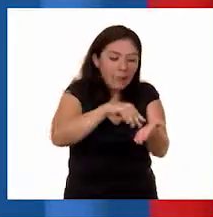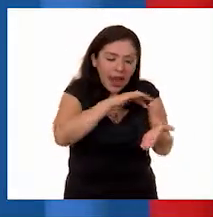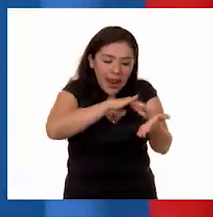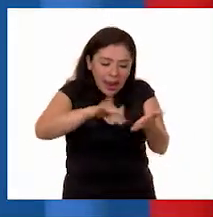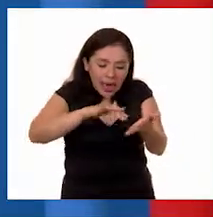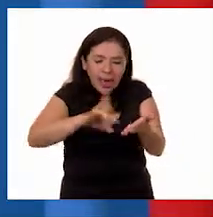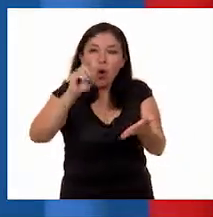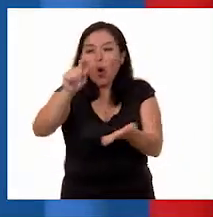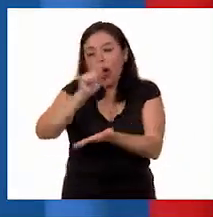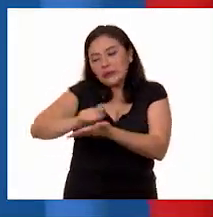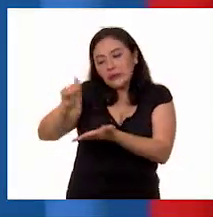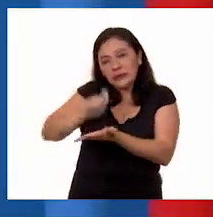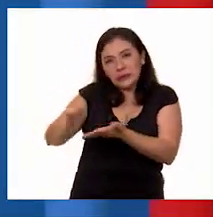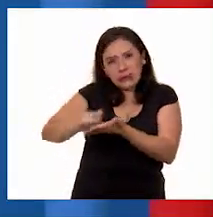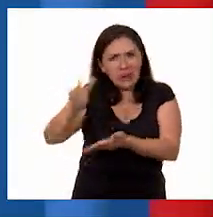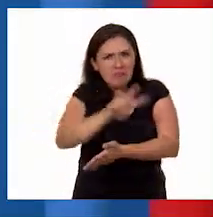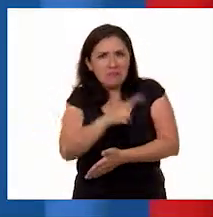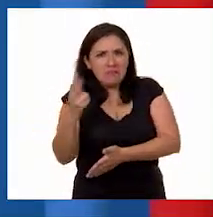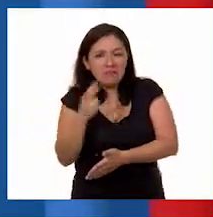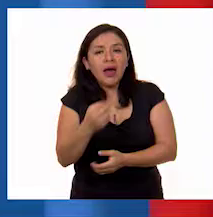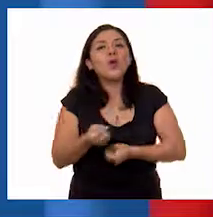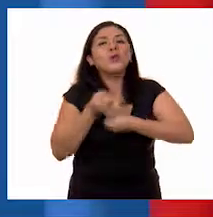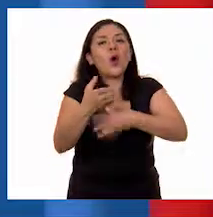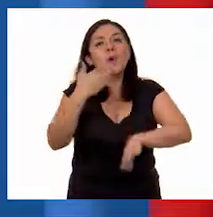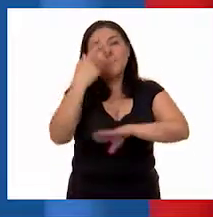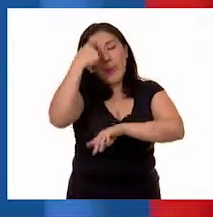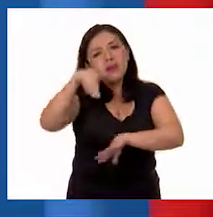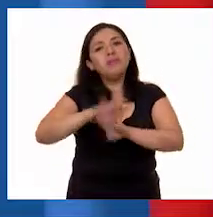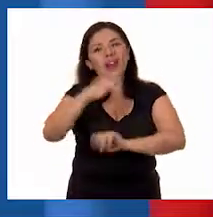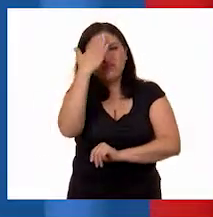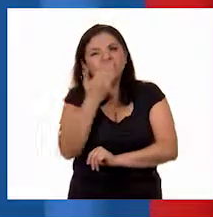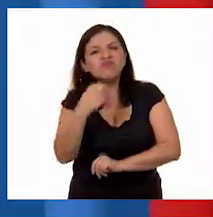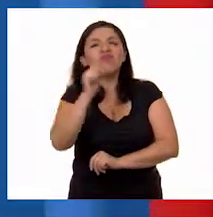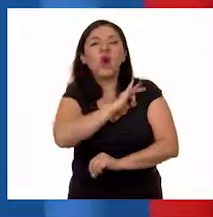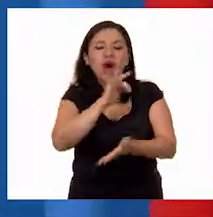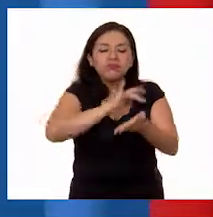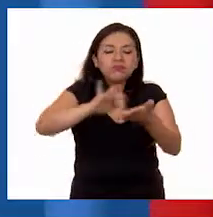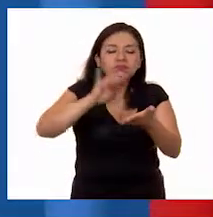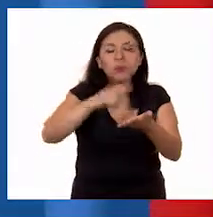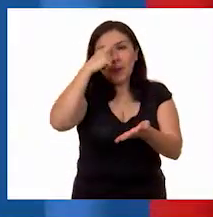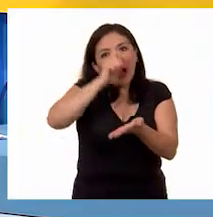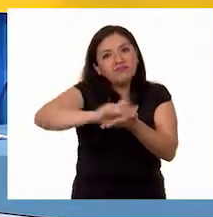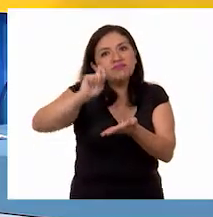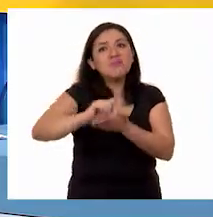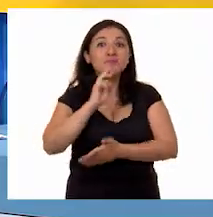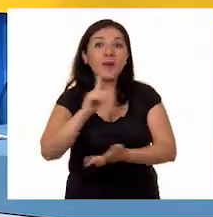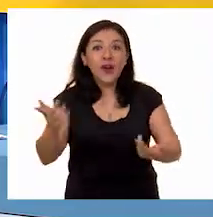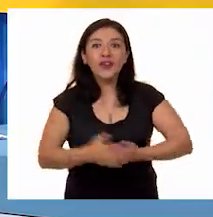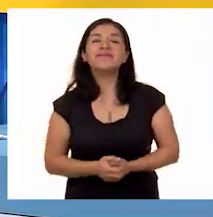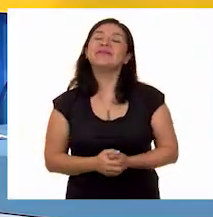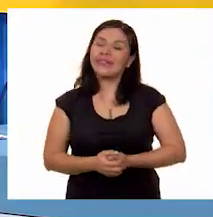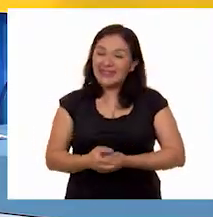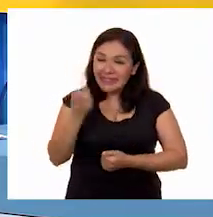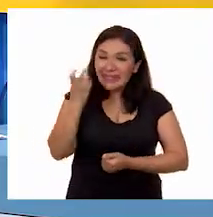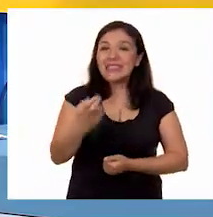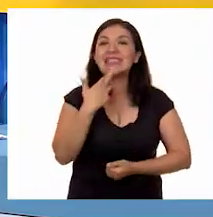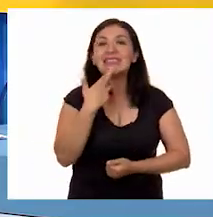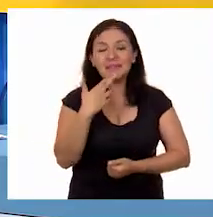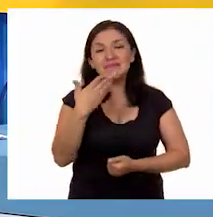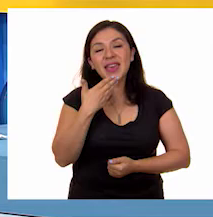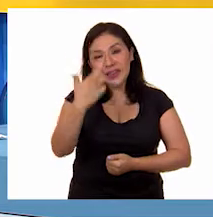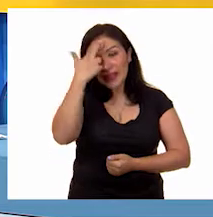como de lo que escribimos enriquece y afina nuestras habilidades de lectura y de escritura. Así es, María.